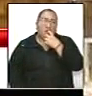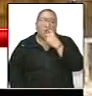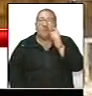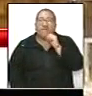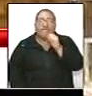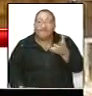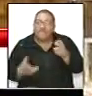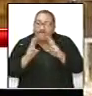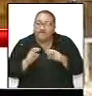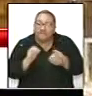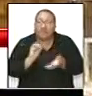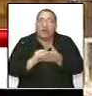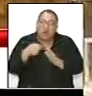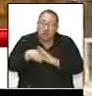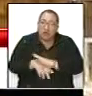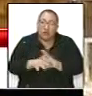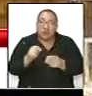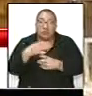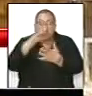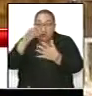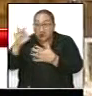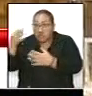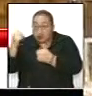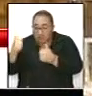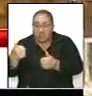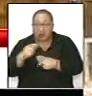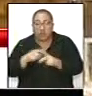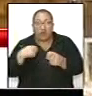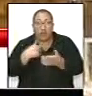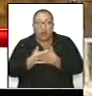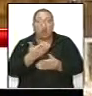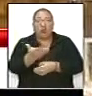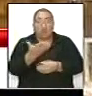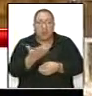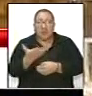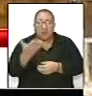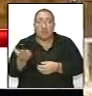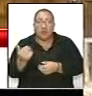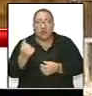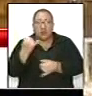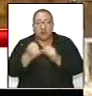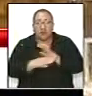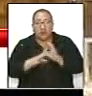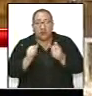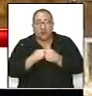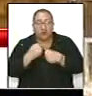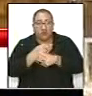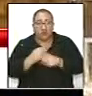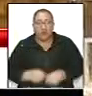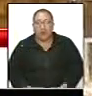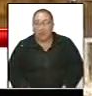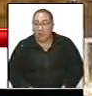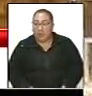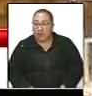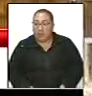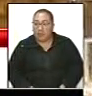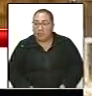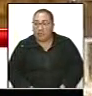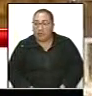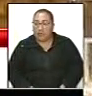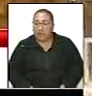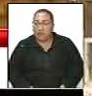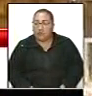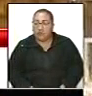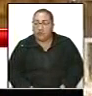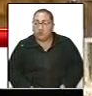Nosotros estamos buscando que a través de estas exigencias efectivamente terminemos con un sistema que en su conjunto